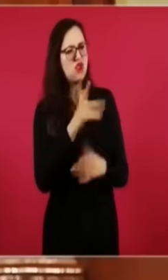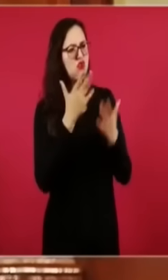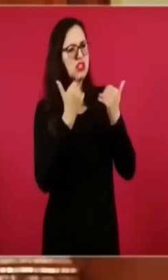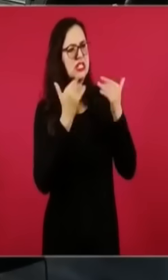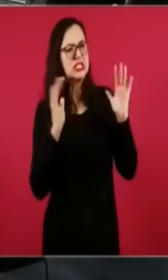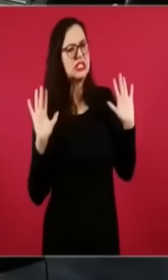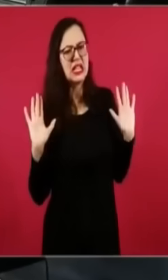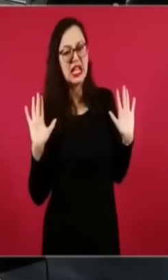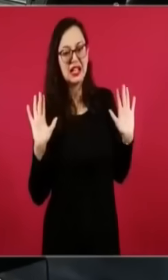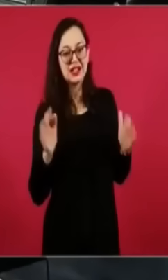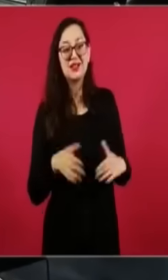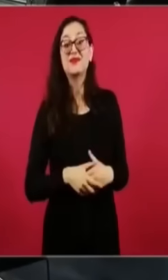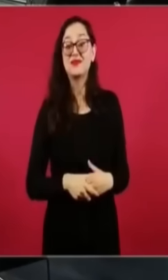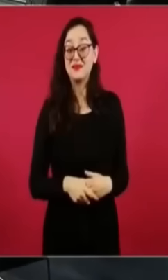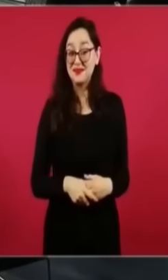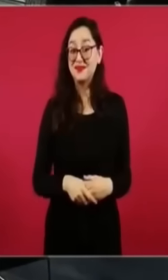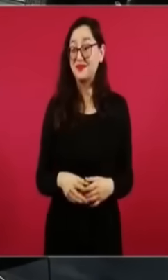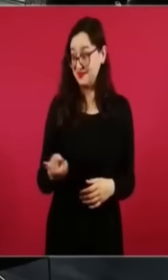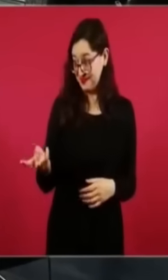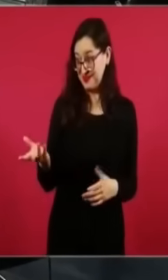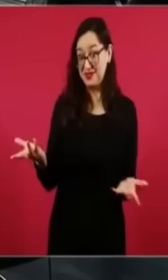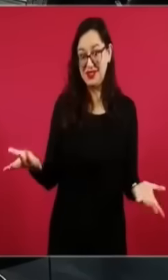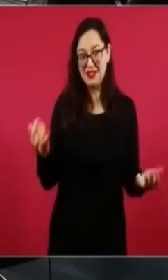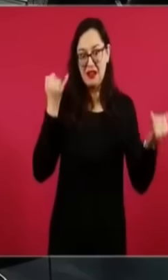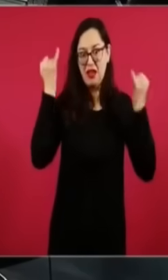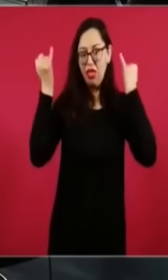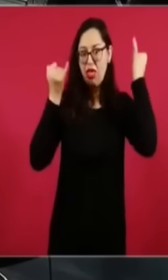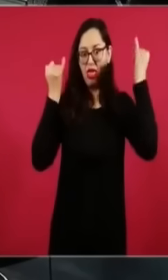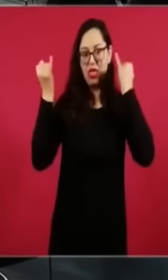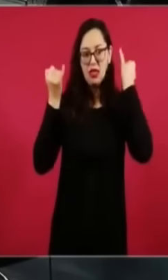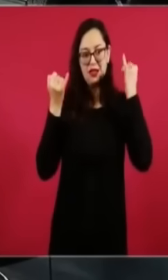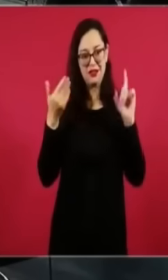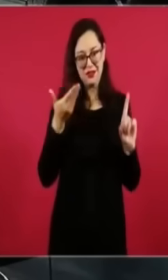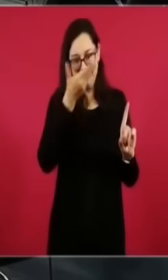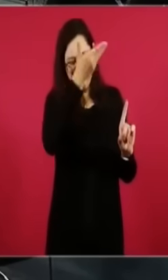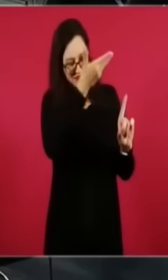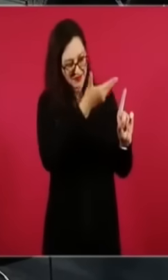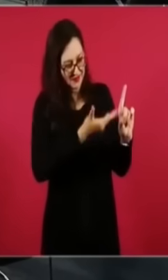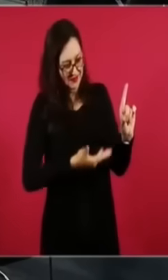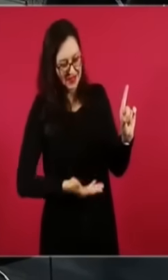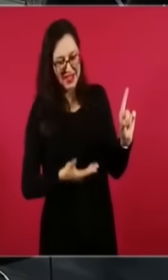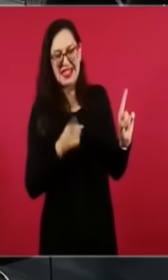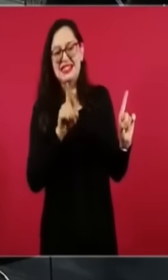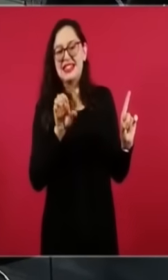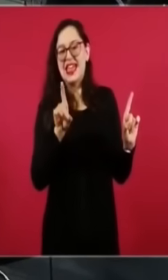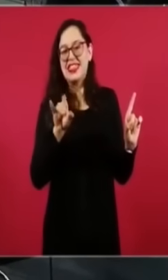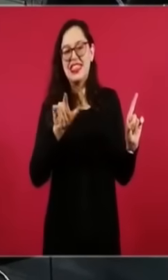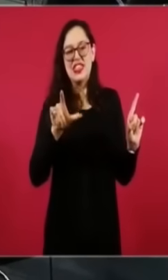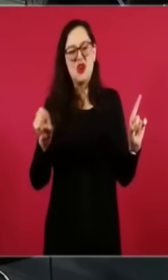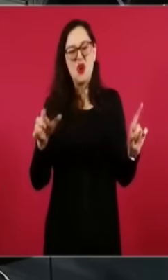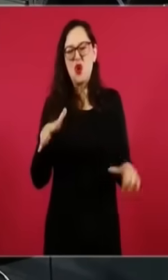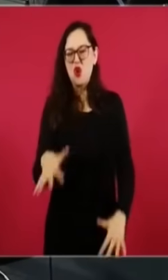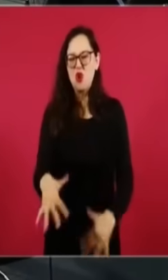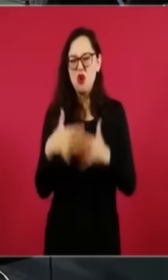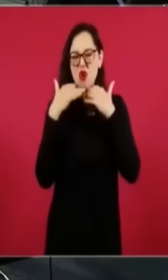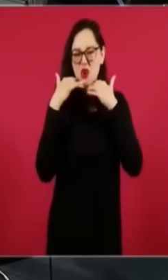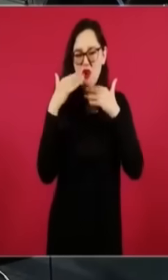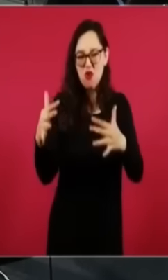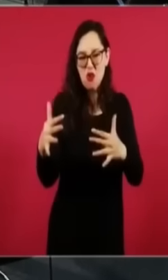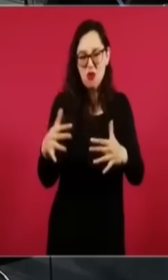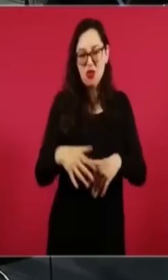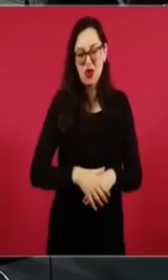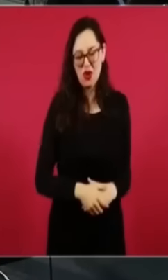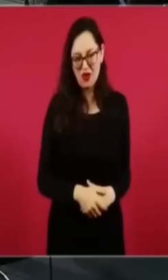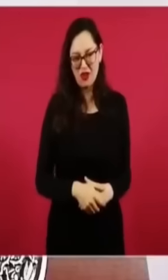arriba son los que apoyan a la oposición. Por ello, mucha atención a lo que nos dice el presidente Andrés Manuel López Obrador, que